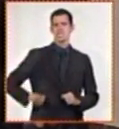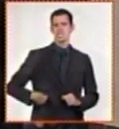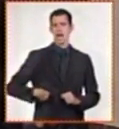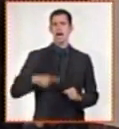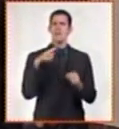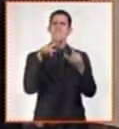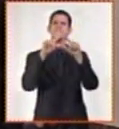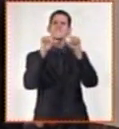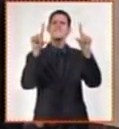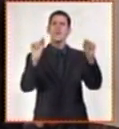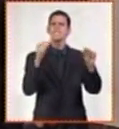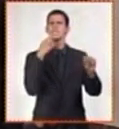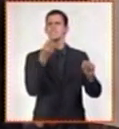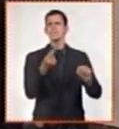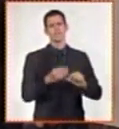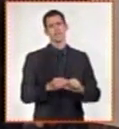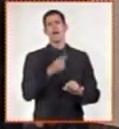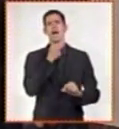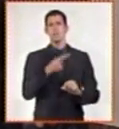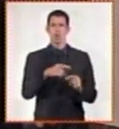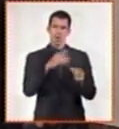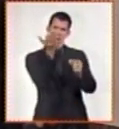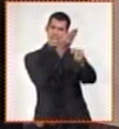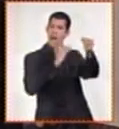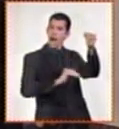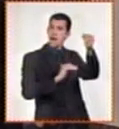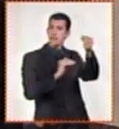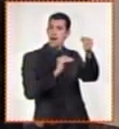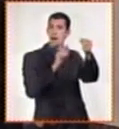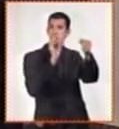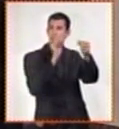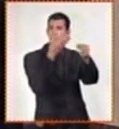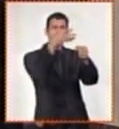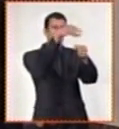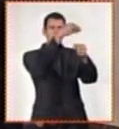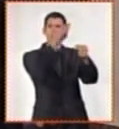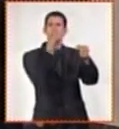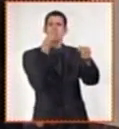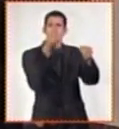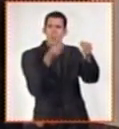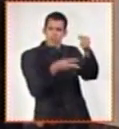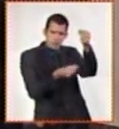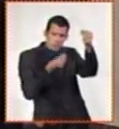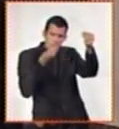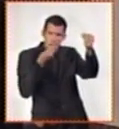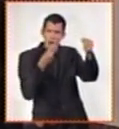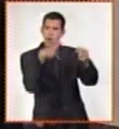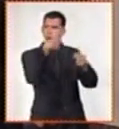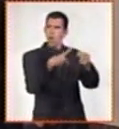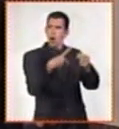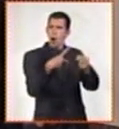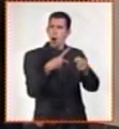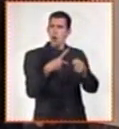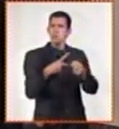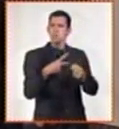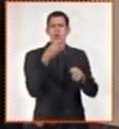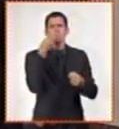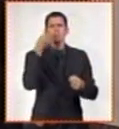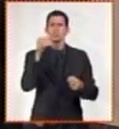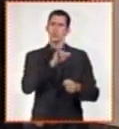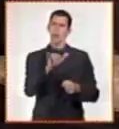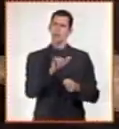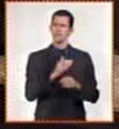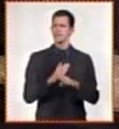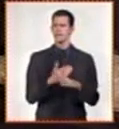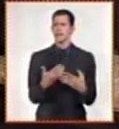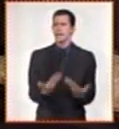extremos. Estados Unidos no puede socavar los intereses fundamentales de China, por un lado, y esperar que China coopere con él cuando